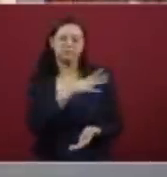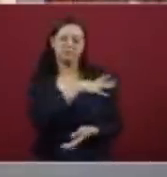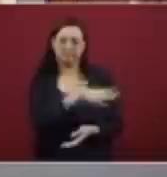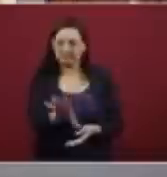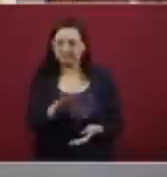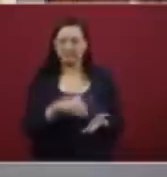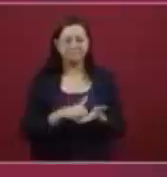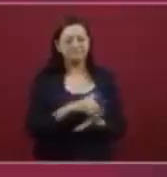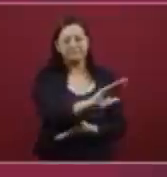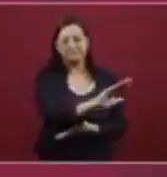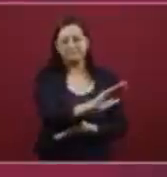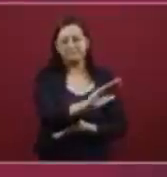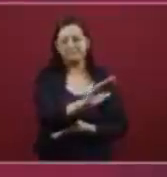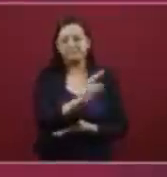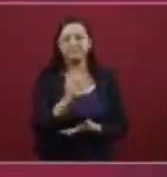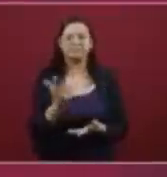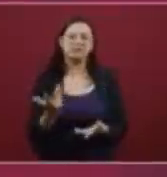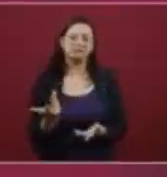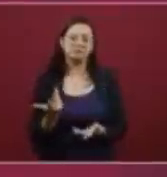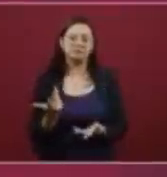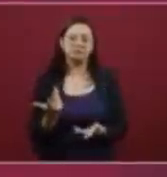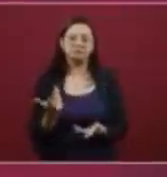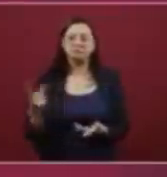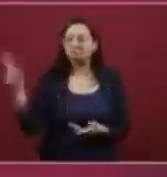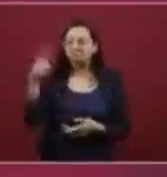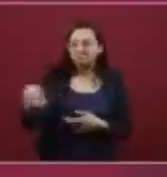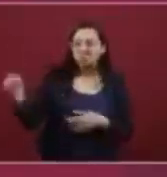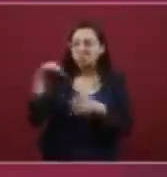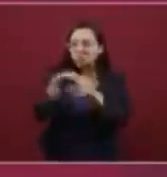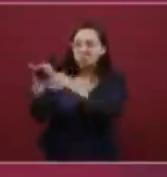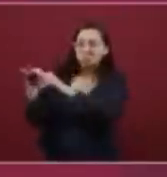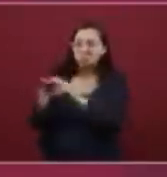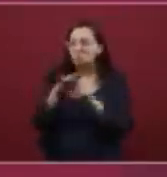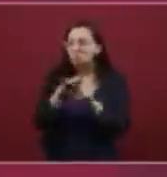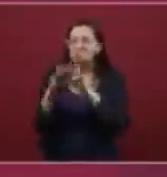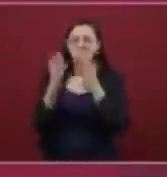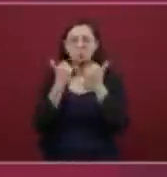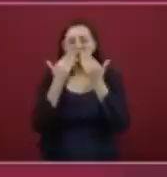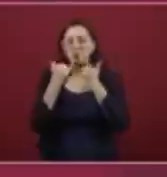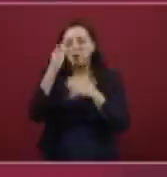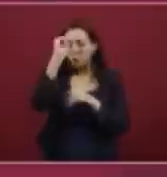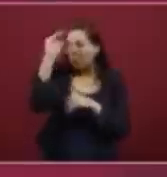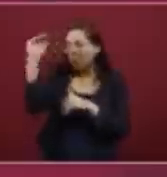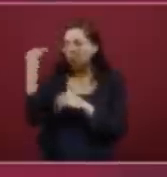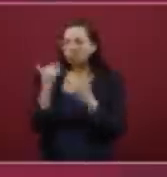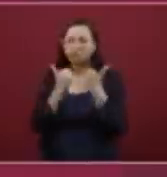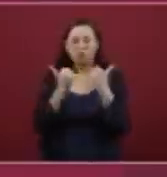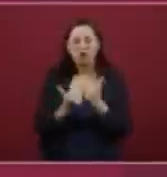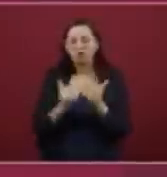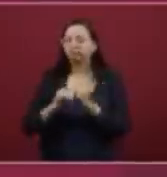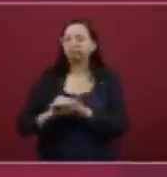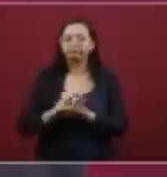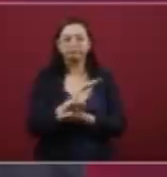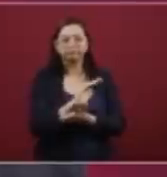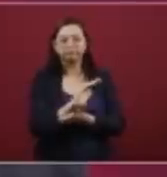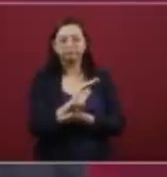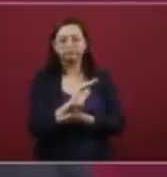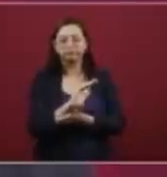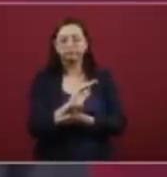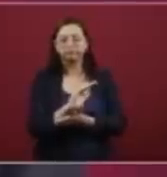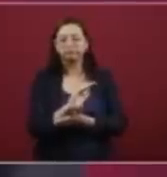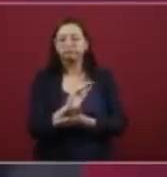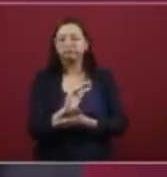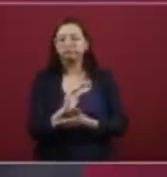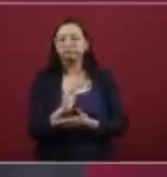¿sí?, porque no hay votación mayoritaria, esto significa